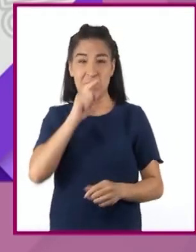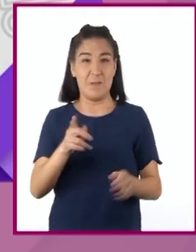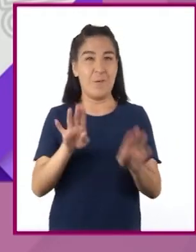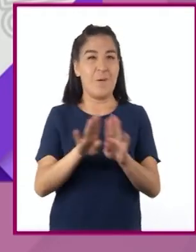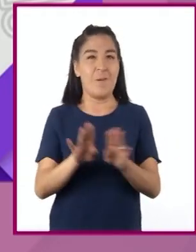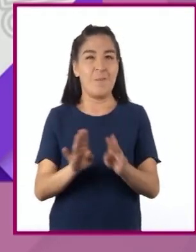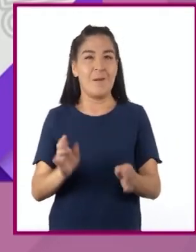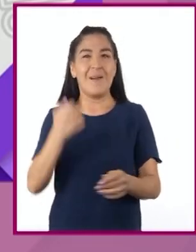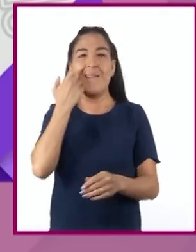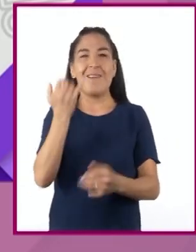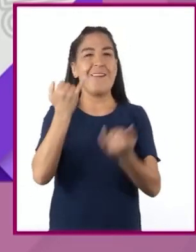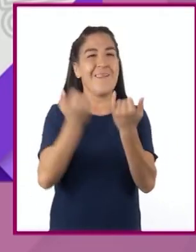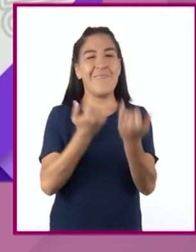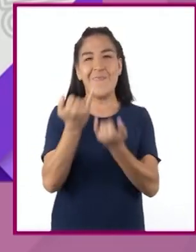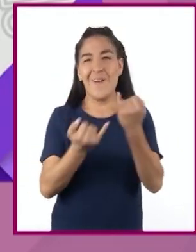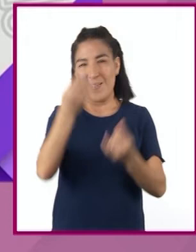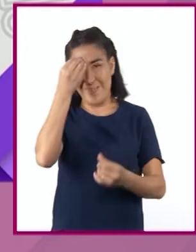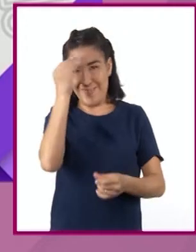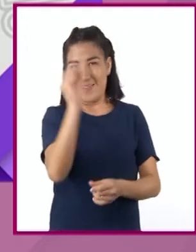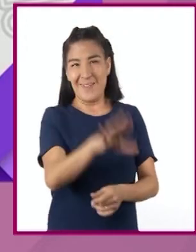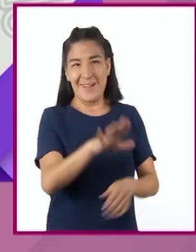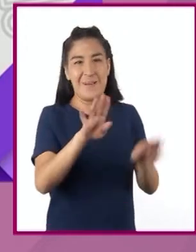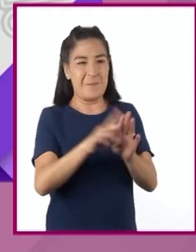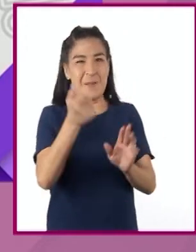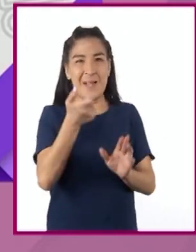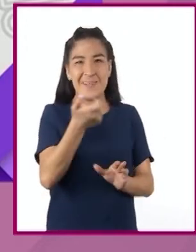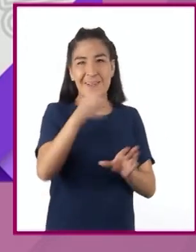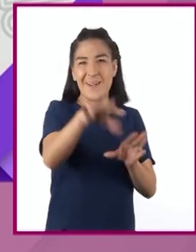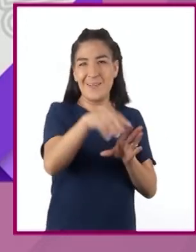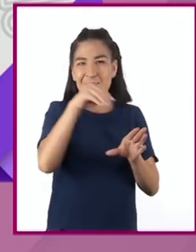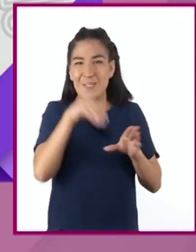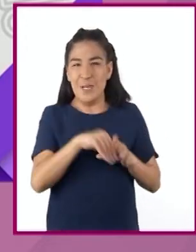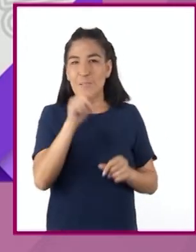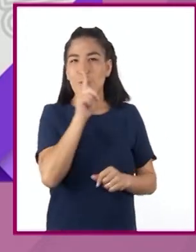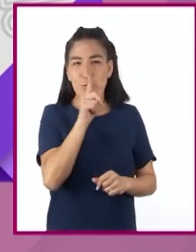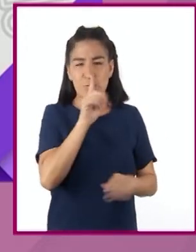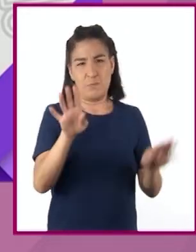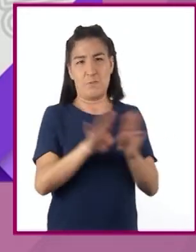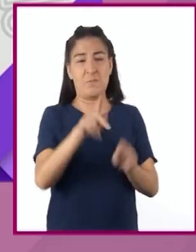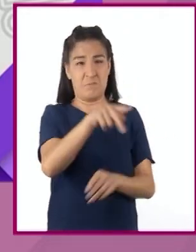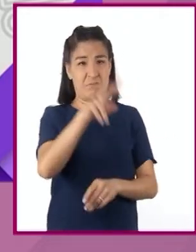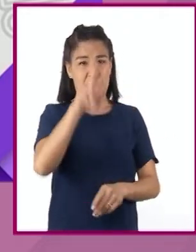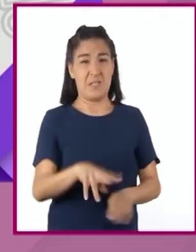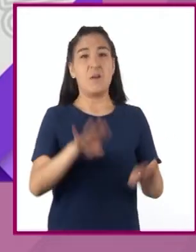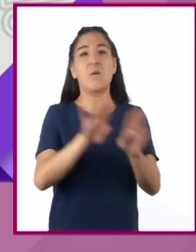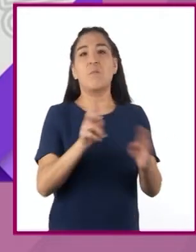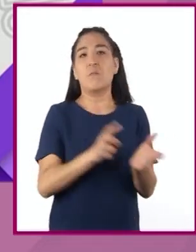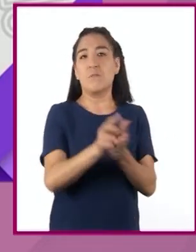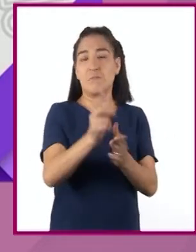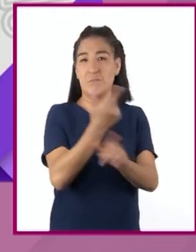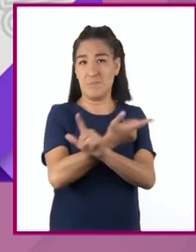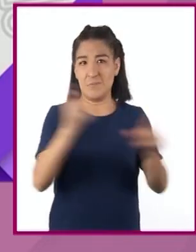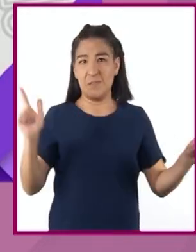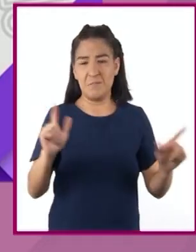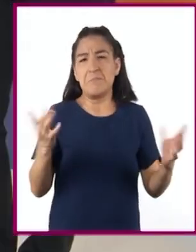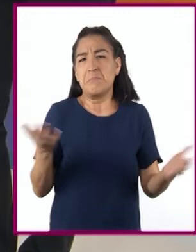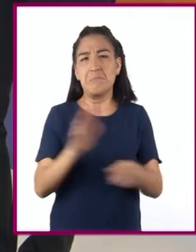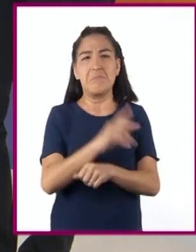esconderle el dinero? ¿Por qué? Al tomar esta decisión, ¿están ejerciendo su derecho a la libertad? ¿Por